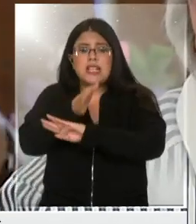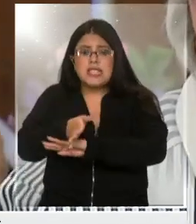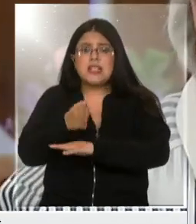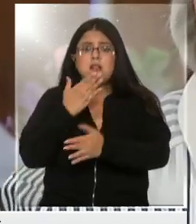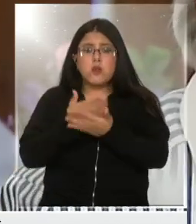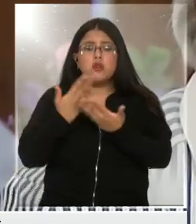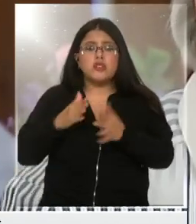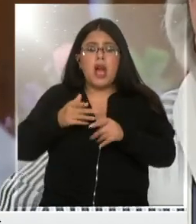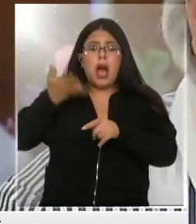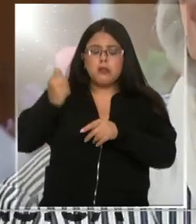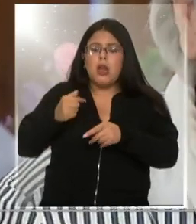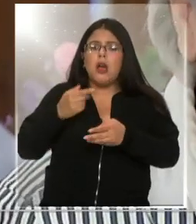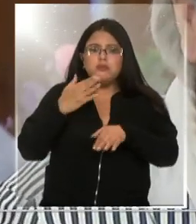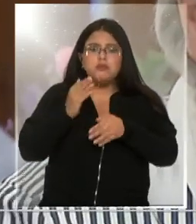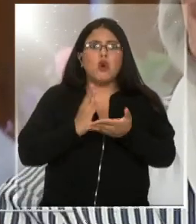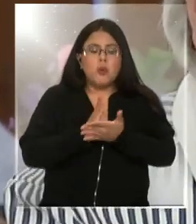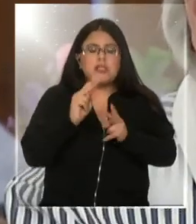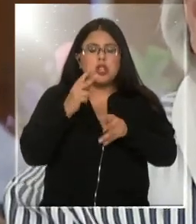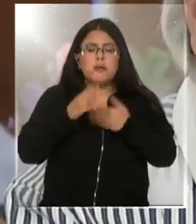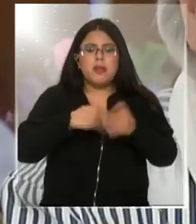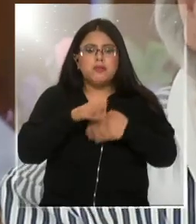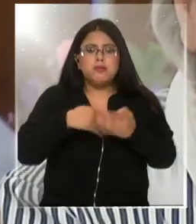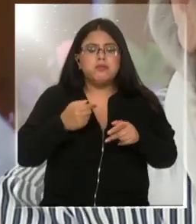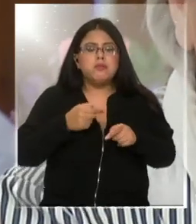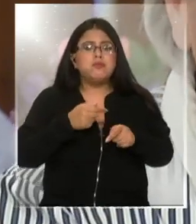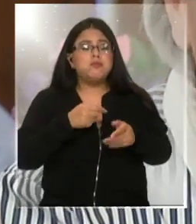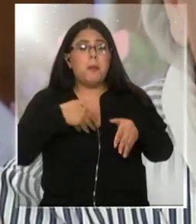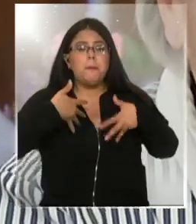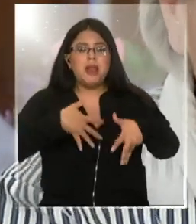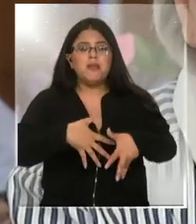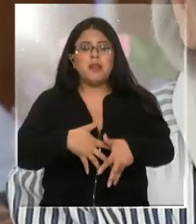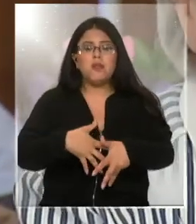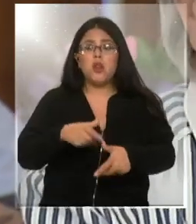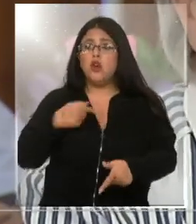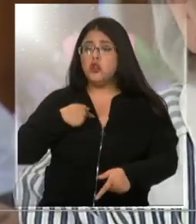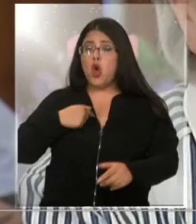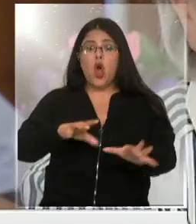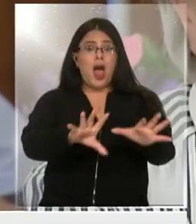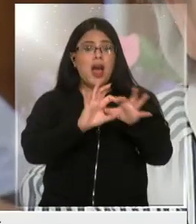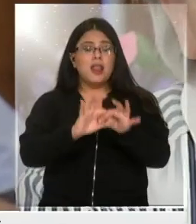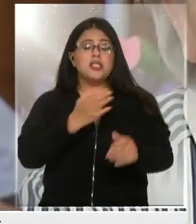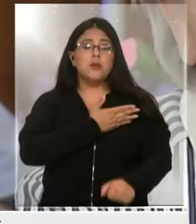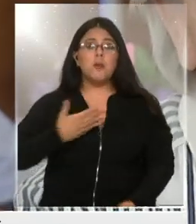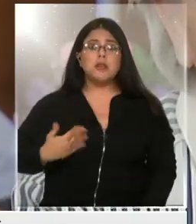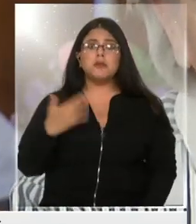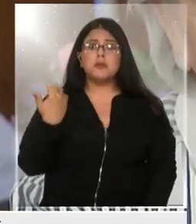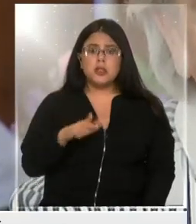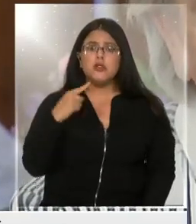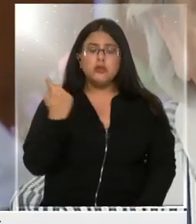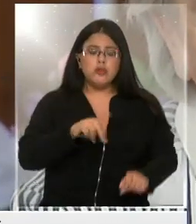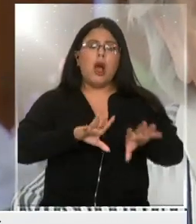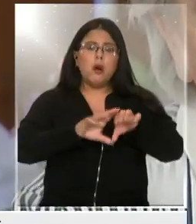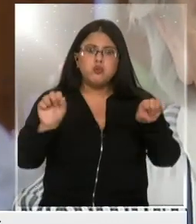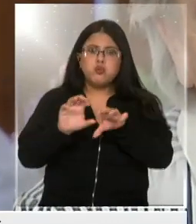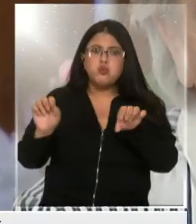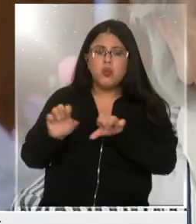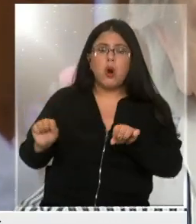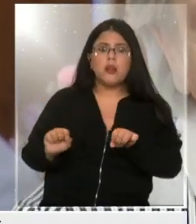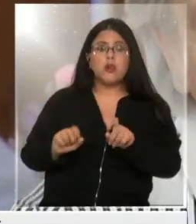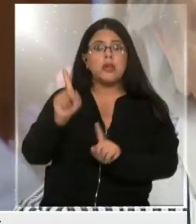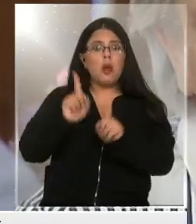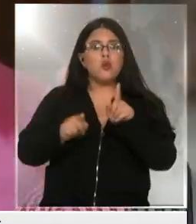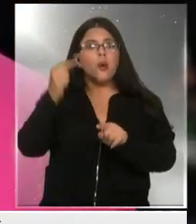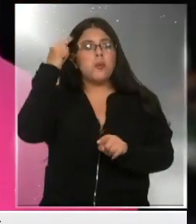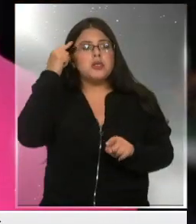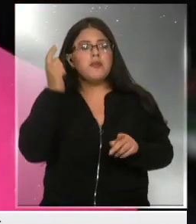quería reconocer, apreciar y agradecer como presidente porque en los últimos días hemos logrado acuerdos que muchos creían que